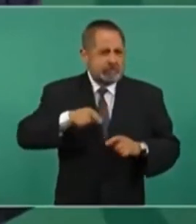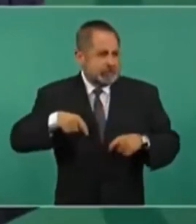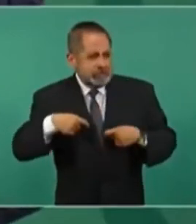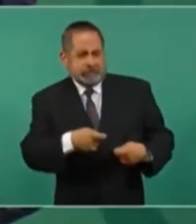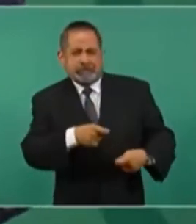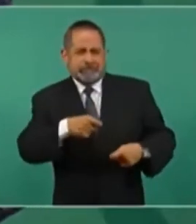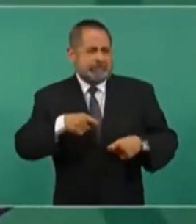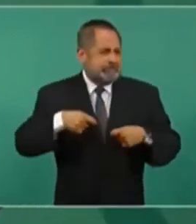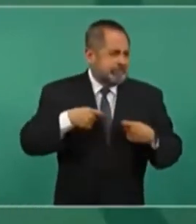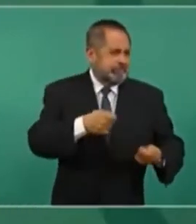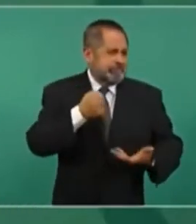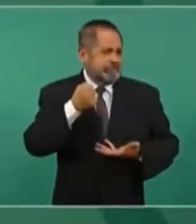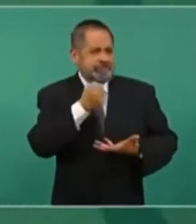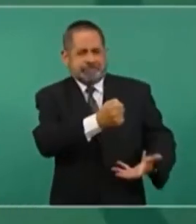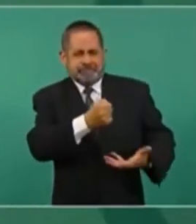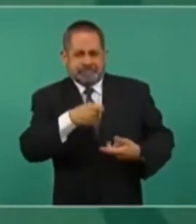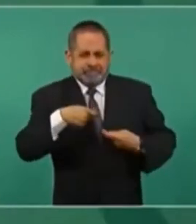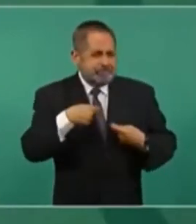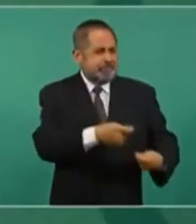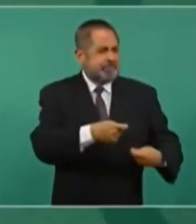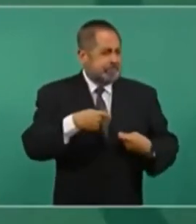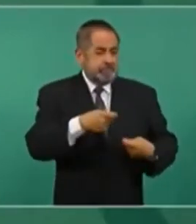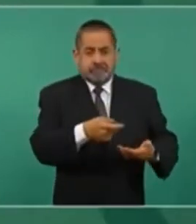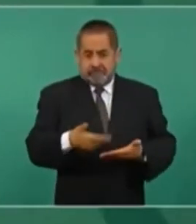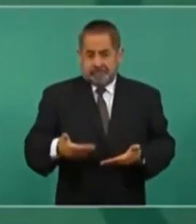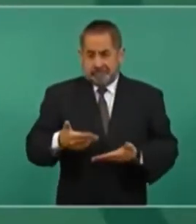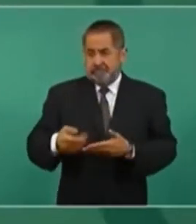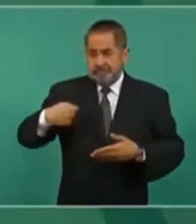recursos está recibiendo ahora.